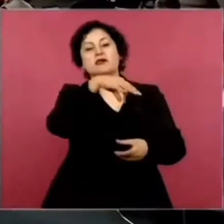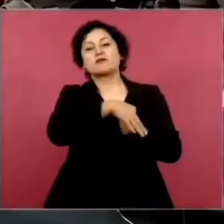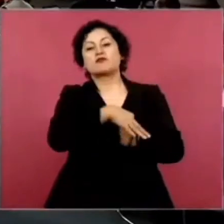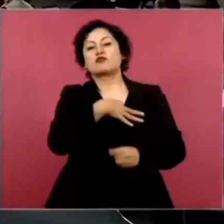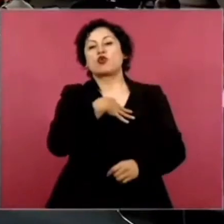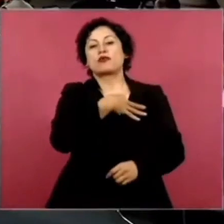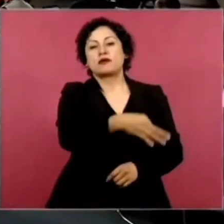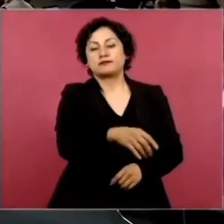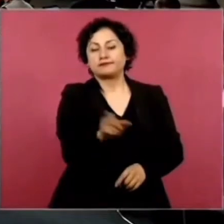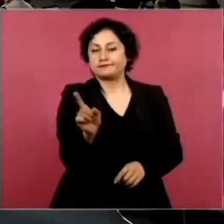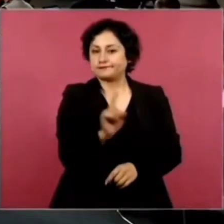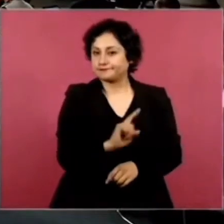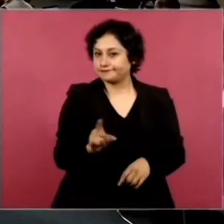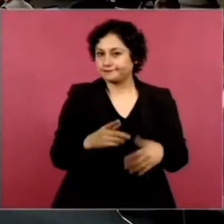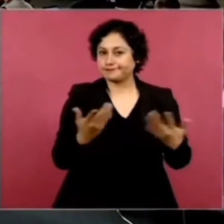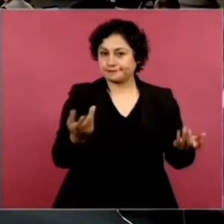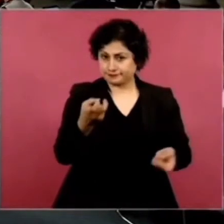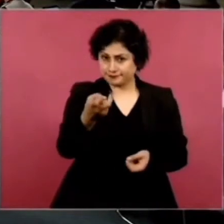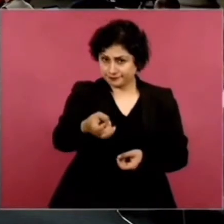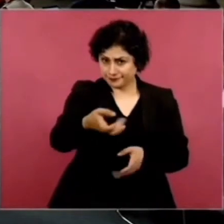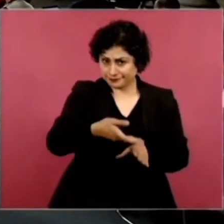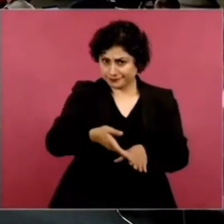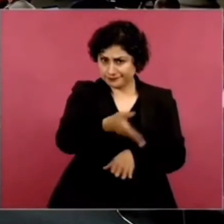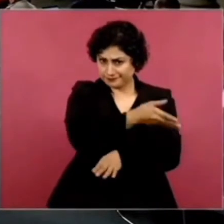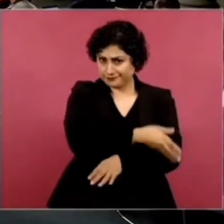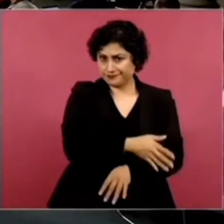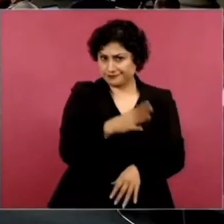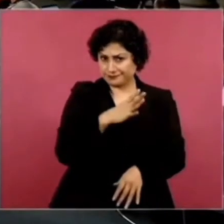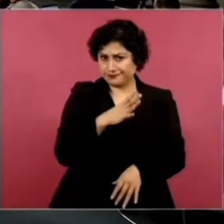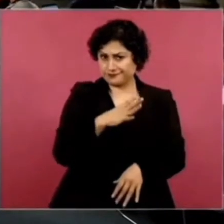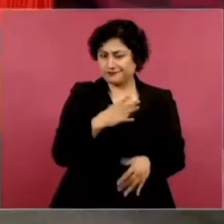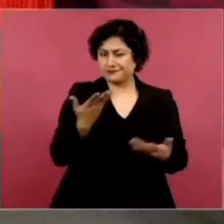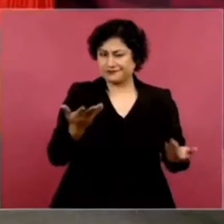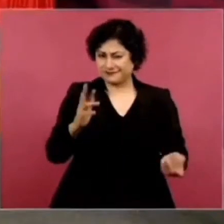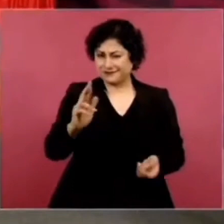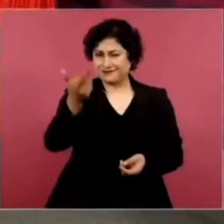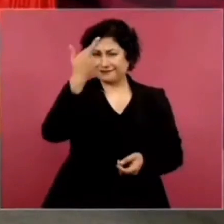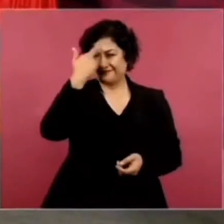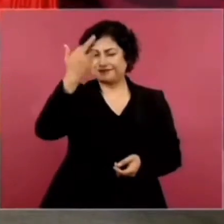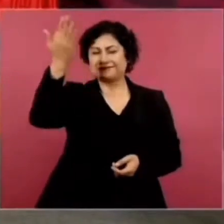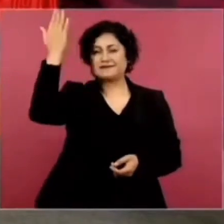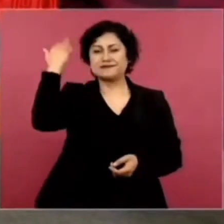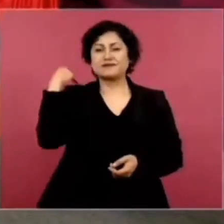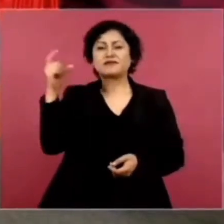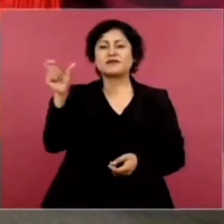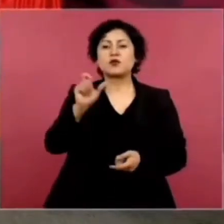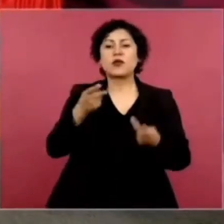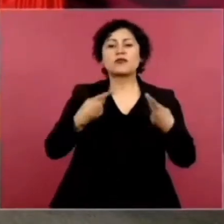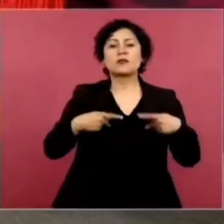aquello que existía, ¿no? Que entregaban en las campañas